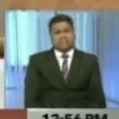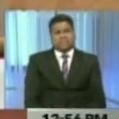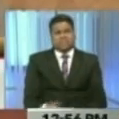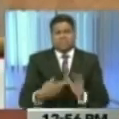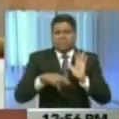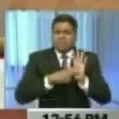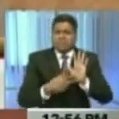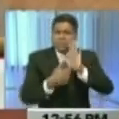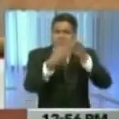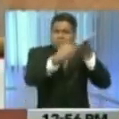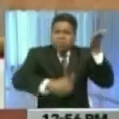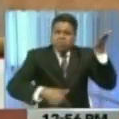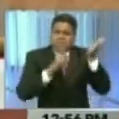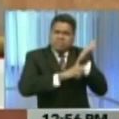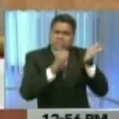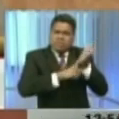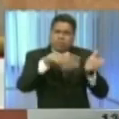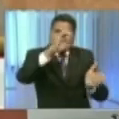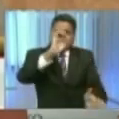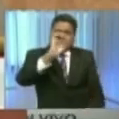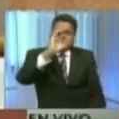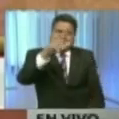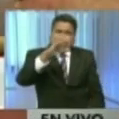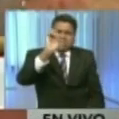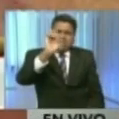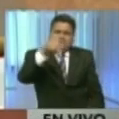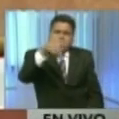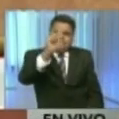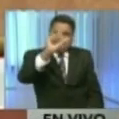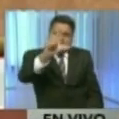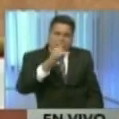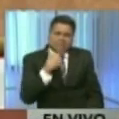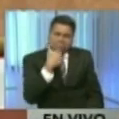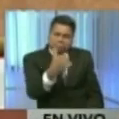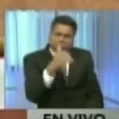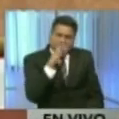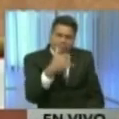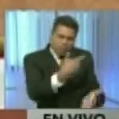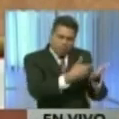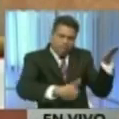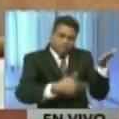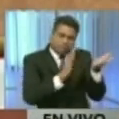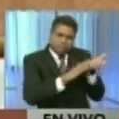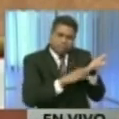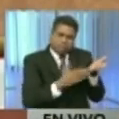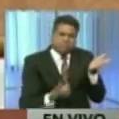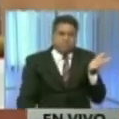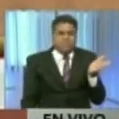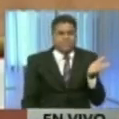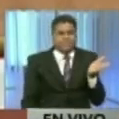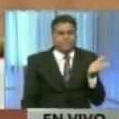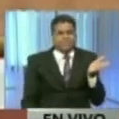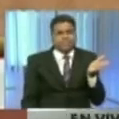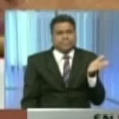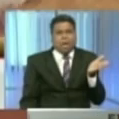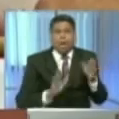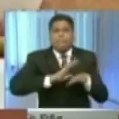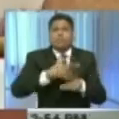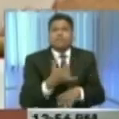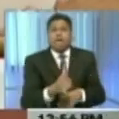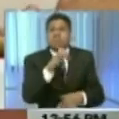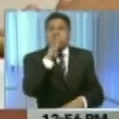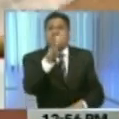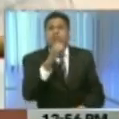remitirme a un informe de la CEPAL, porque el señor Almagro, en su informe pirata, un